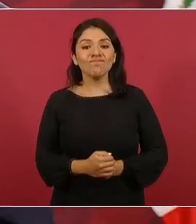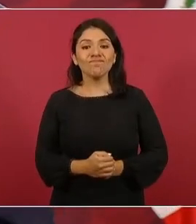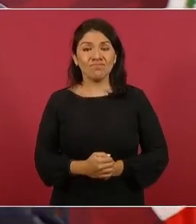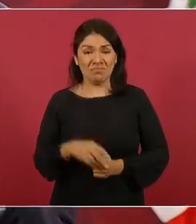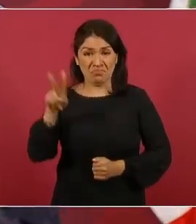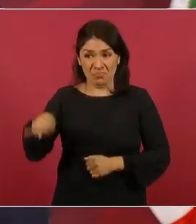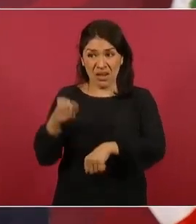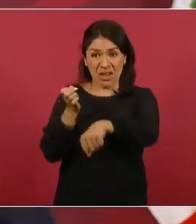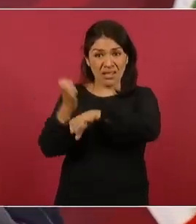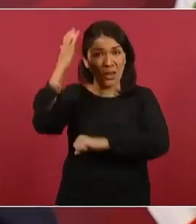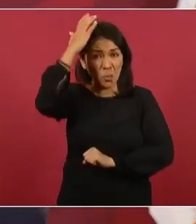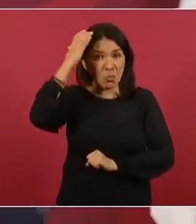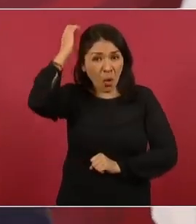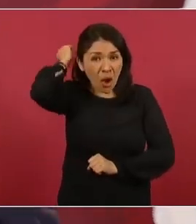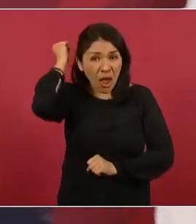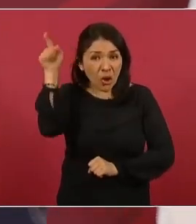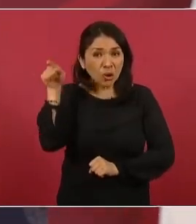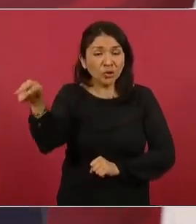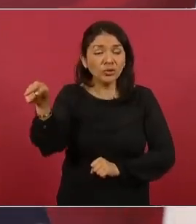Morelos